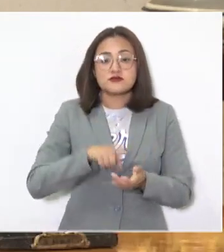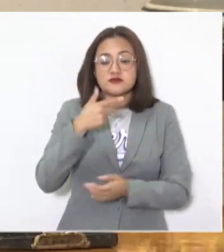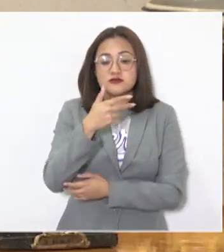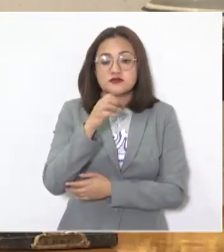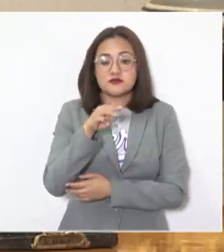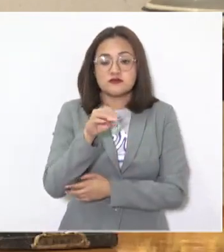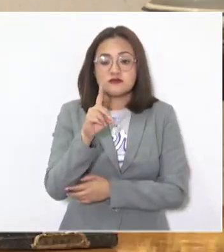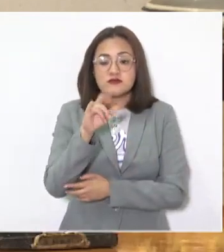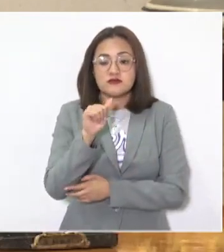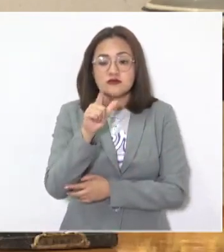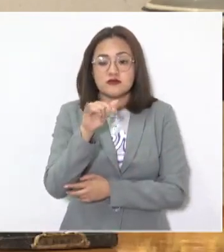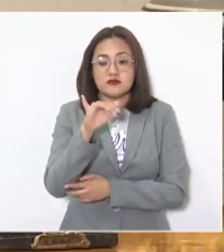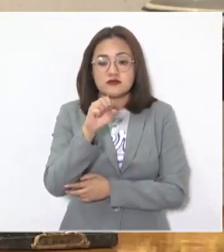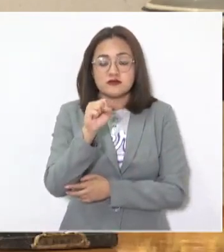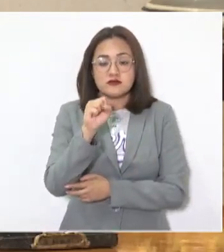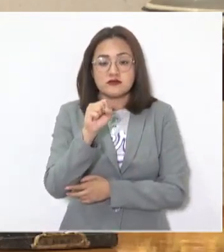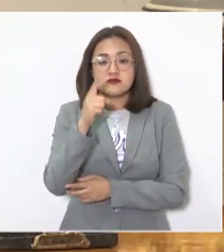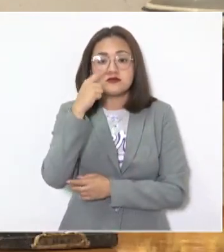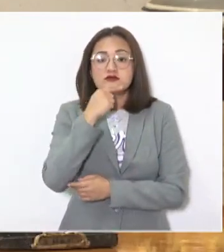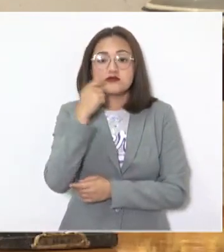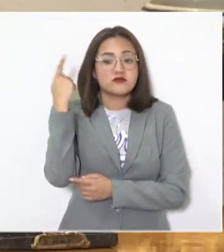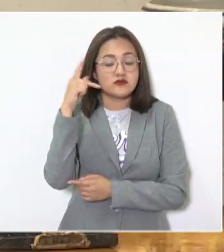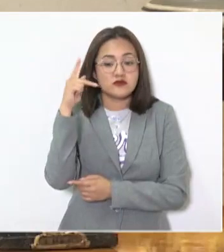hemodiálisis allá en el Hospital del Niño Poblano,